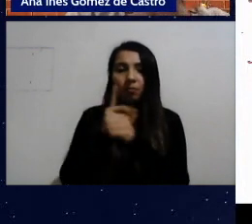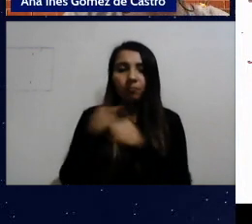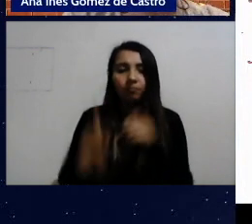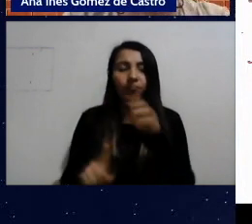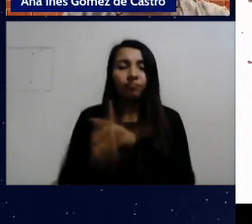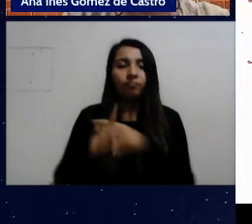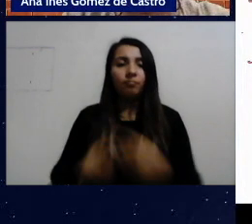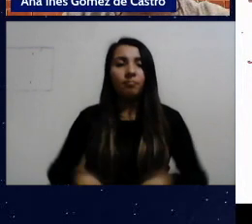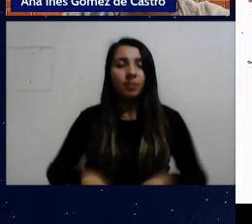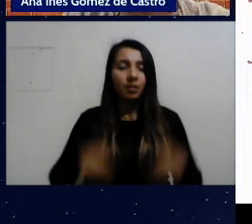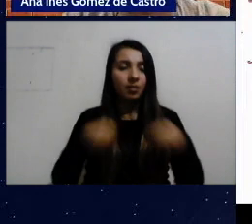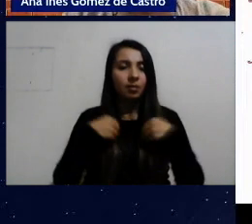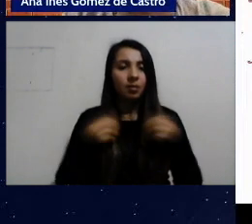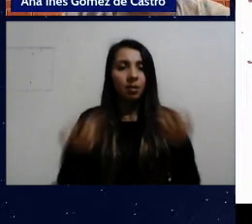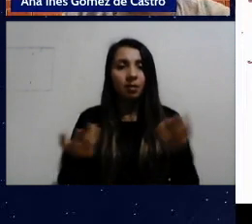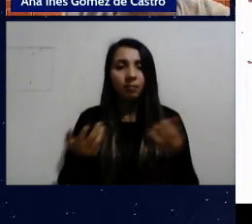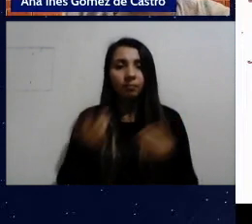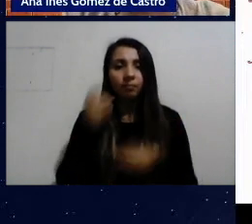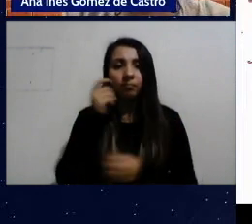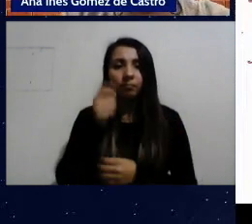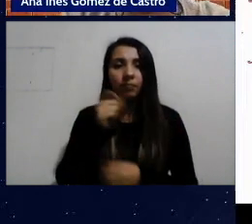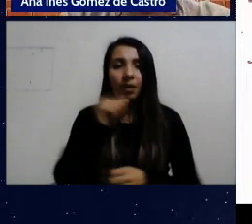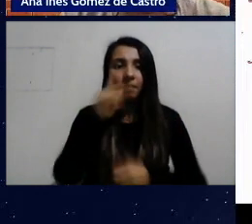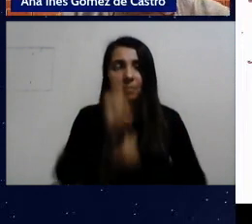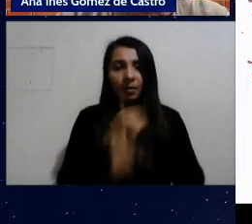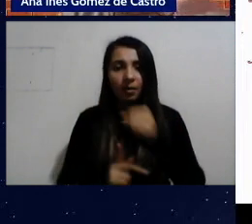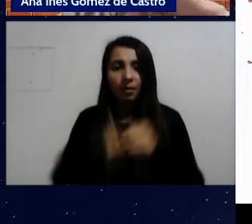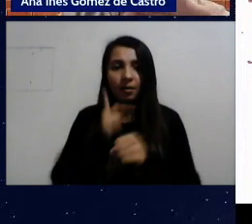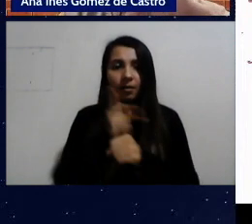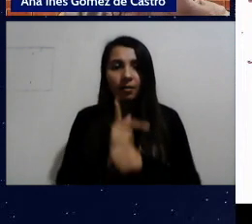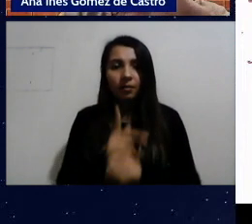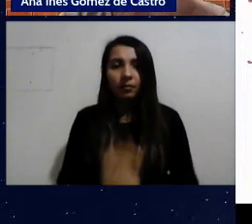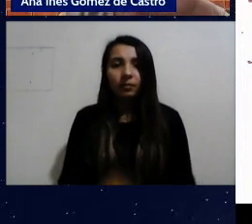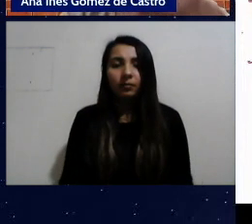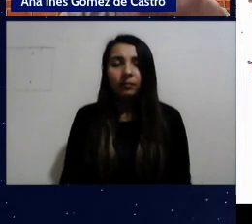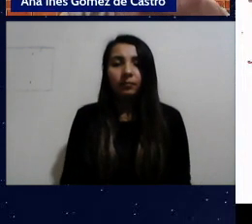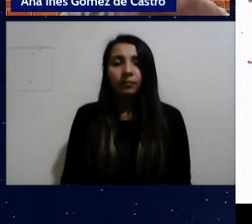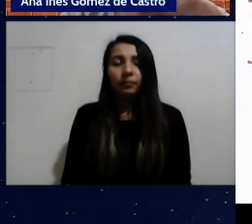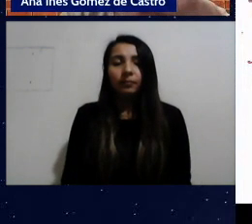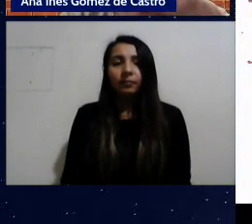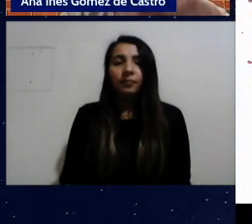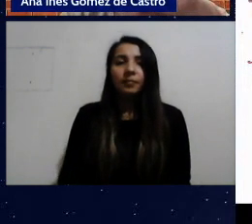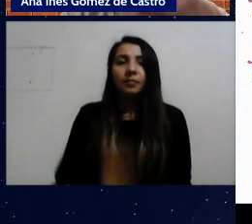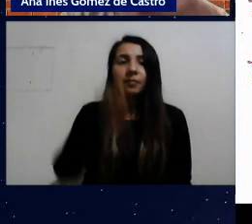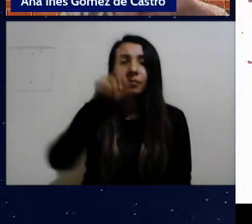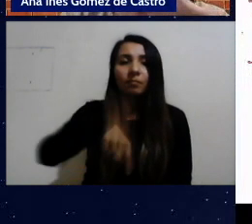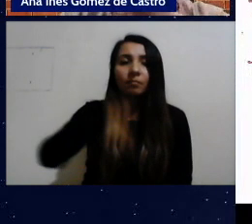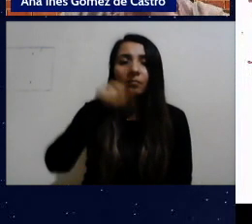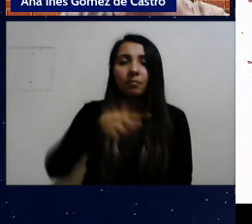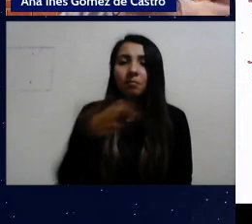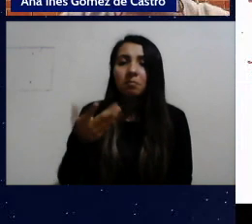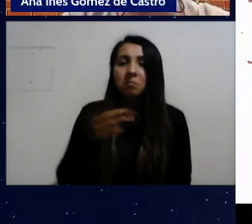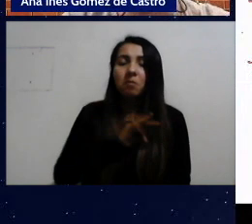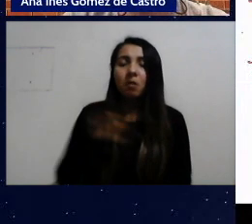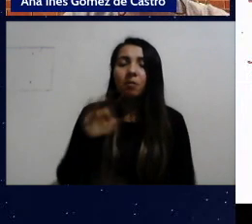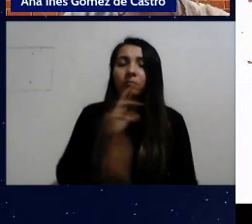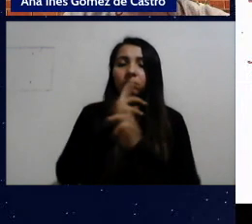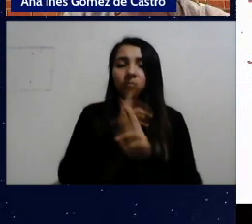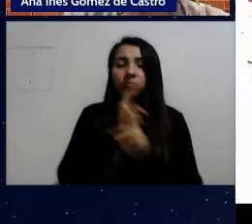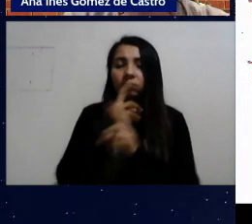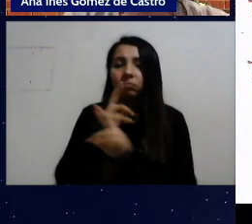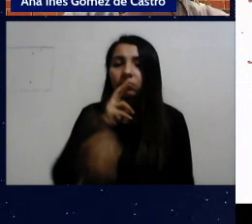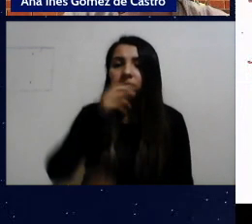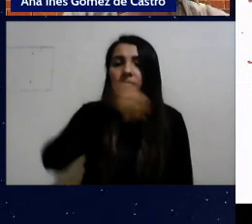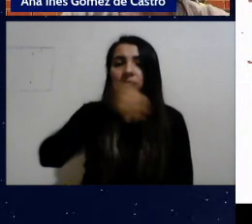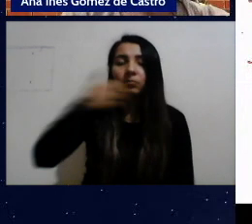los planetesimales, que son las semillas de los planetas? Vale, eso es algo que nosotros